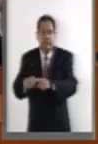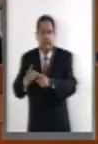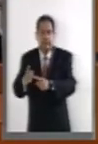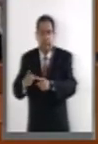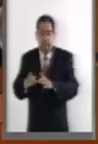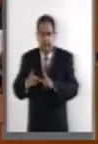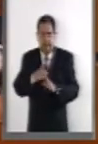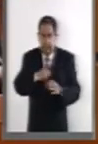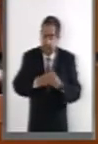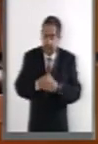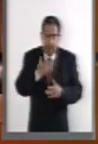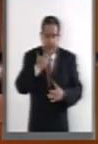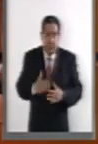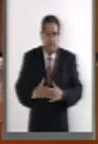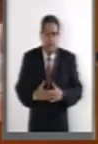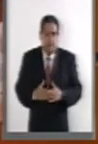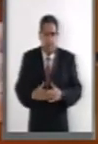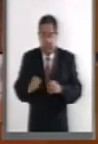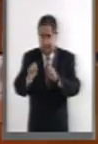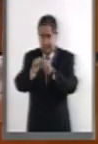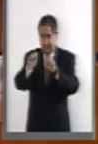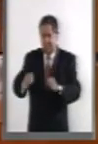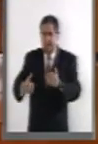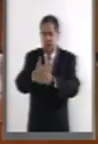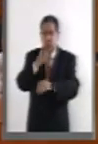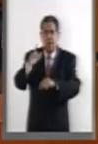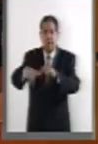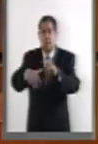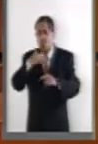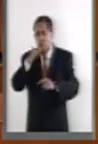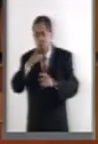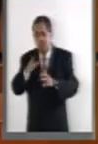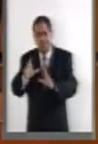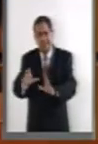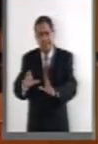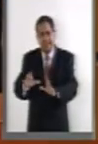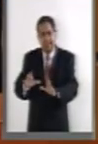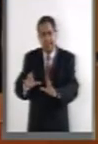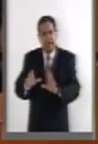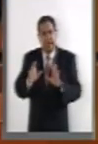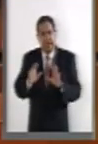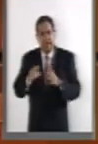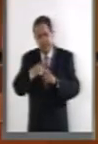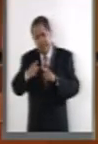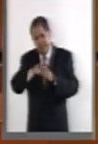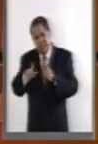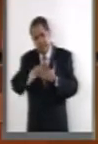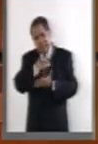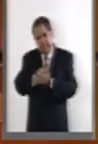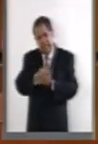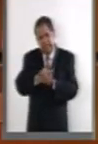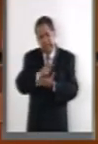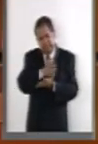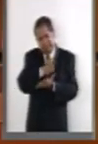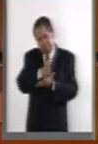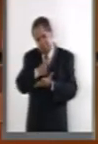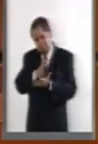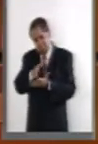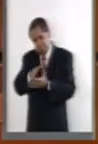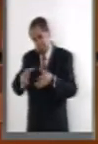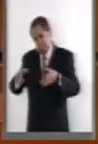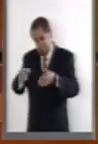tiene que salir bien. Porque el Sistema Nacional de Anticorrupción, sí, sí es un conjunto de leyes, sí, sí es un